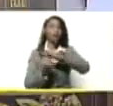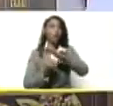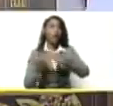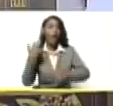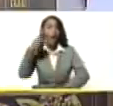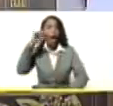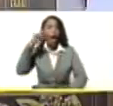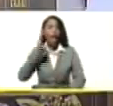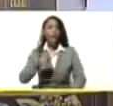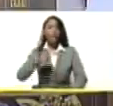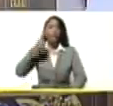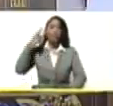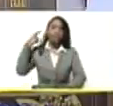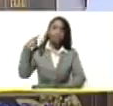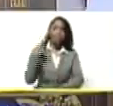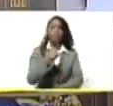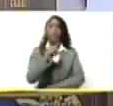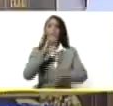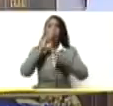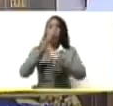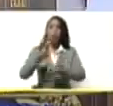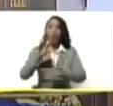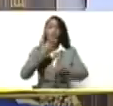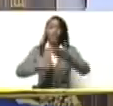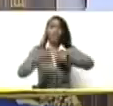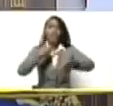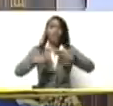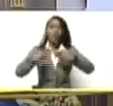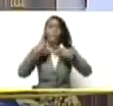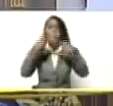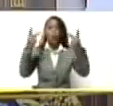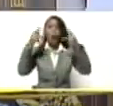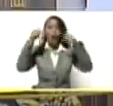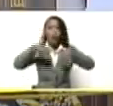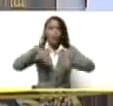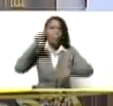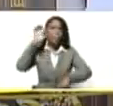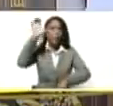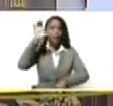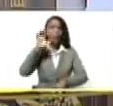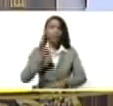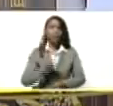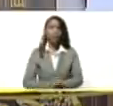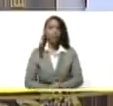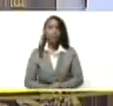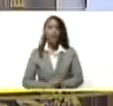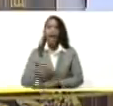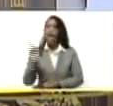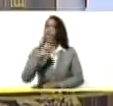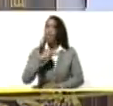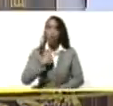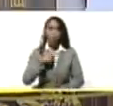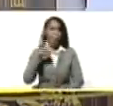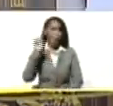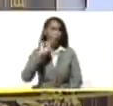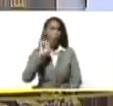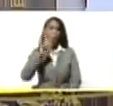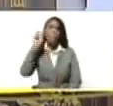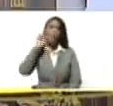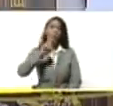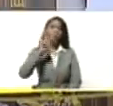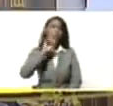estoy convencido presidente de que en venezuela somos capaces de hacer todo lo que necesitamos para vivir con dignidad y usted ha emprendido ese